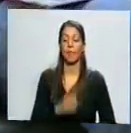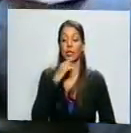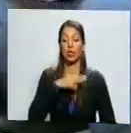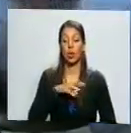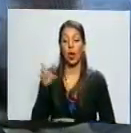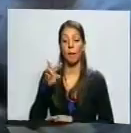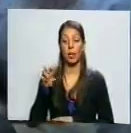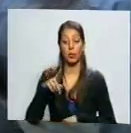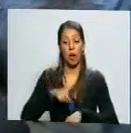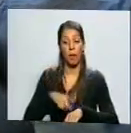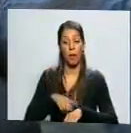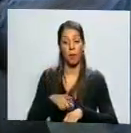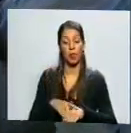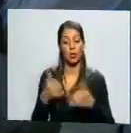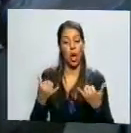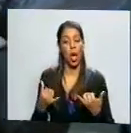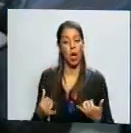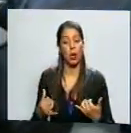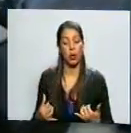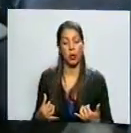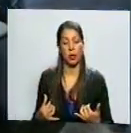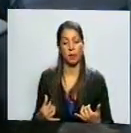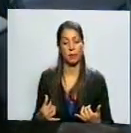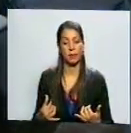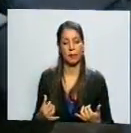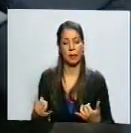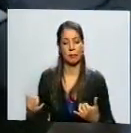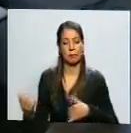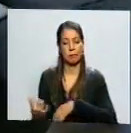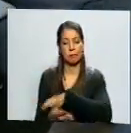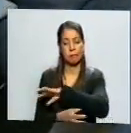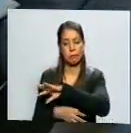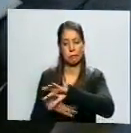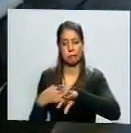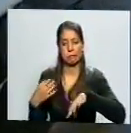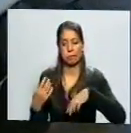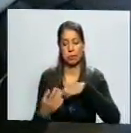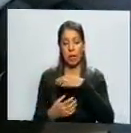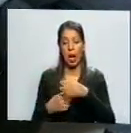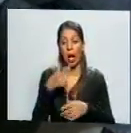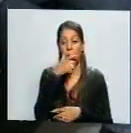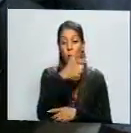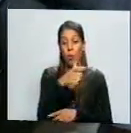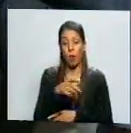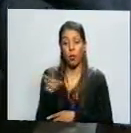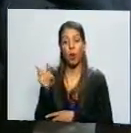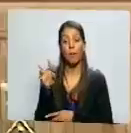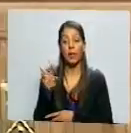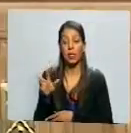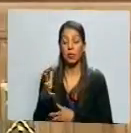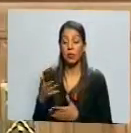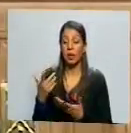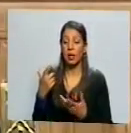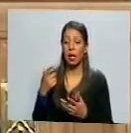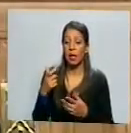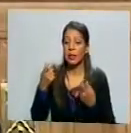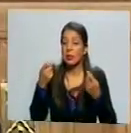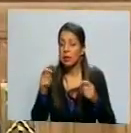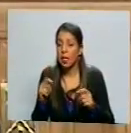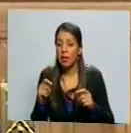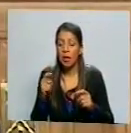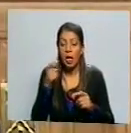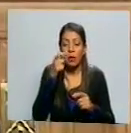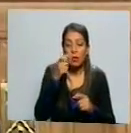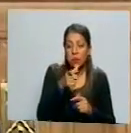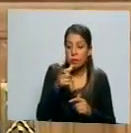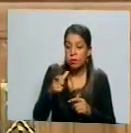trascendental política del país, donde nuestro pueblo, que busca caminos de redención social y